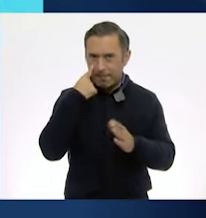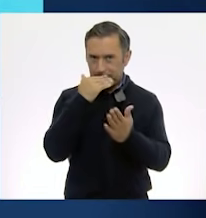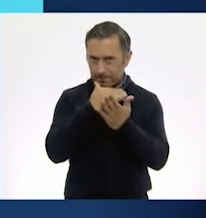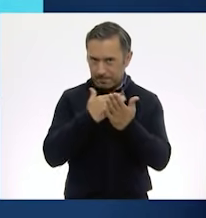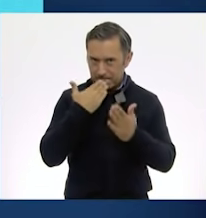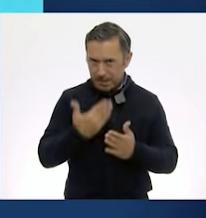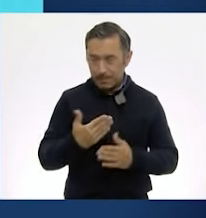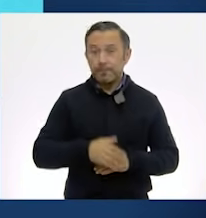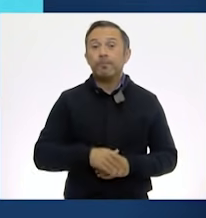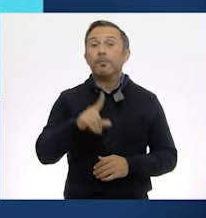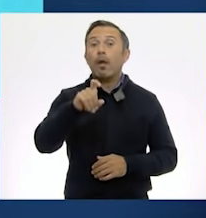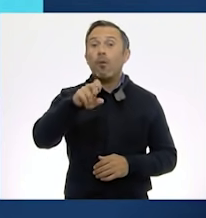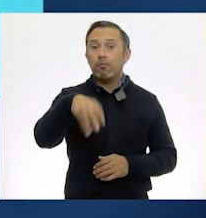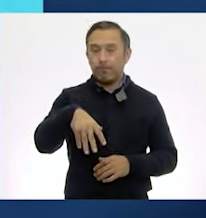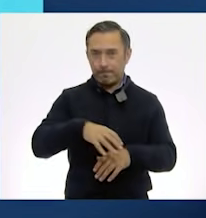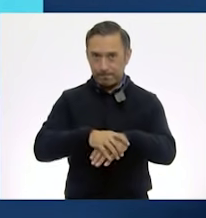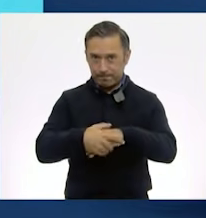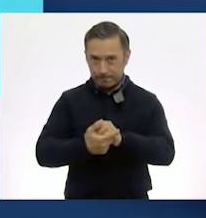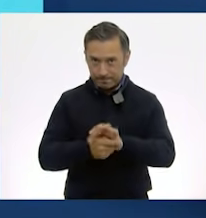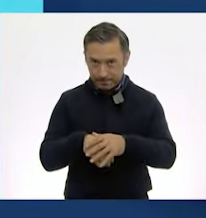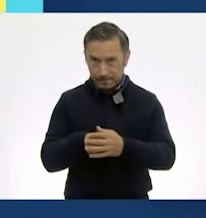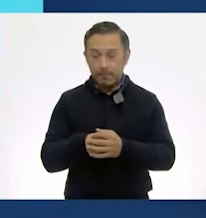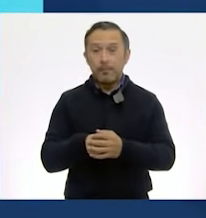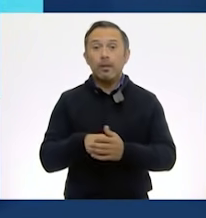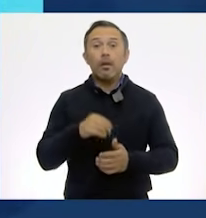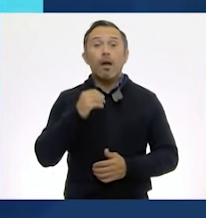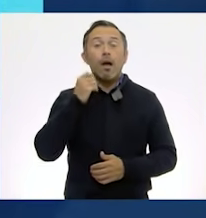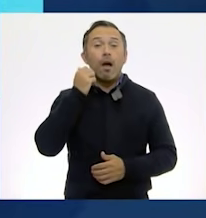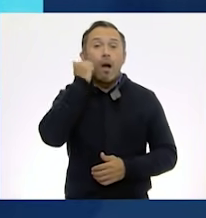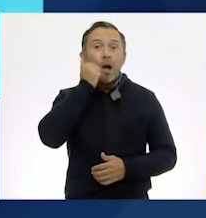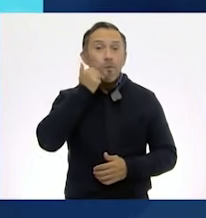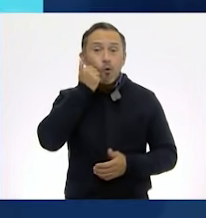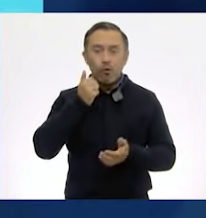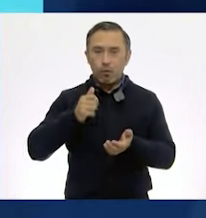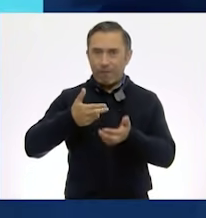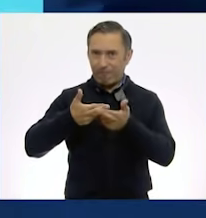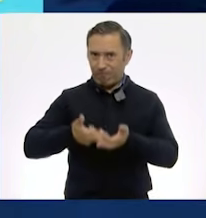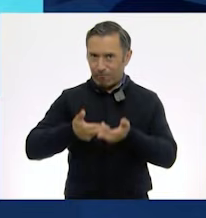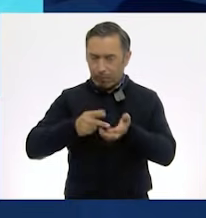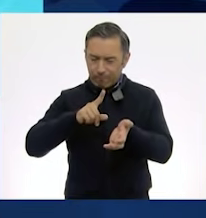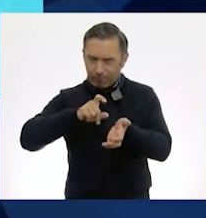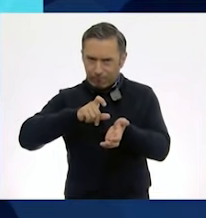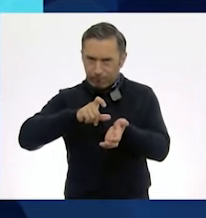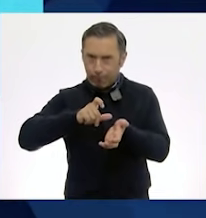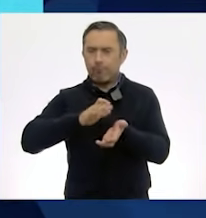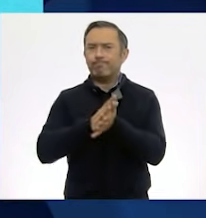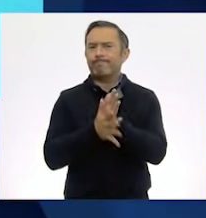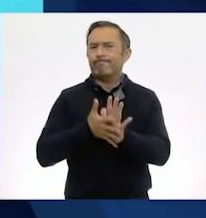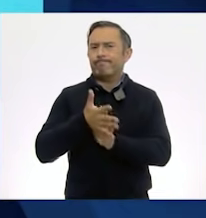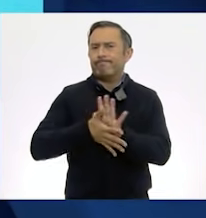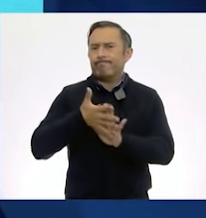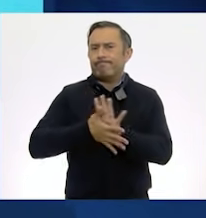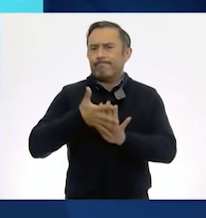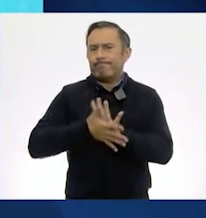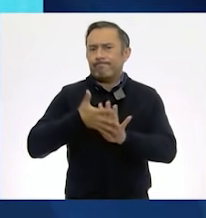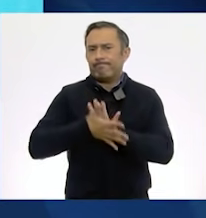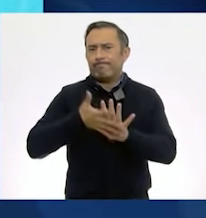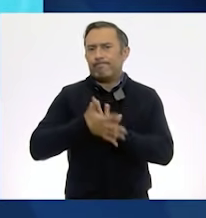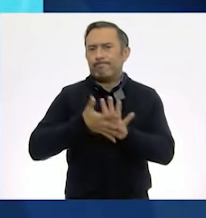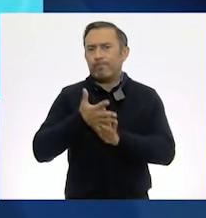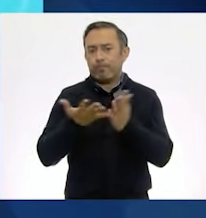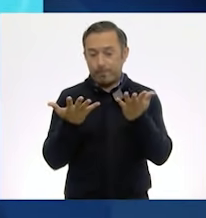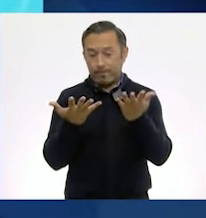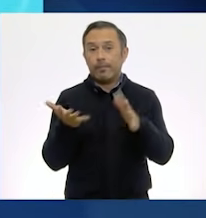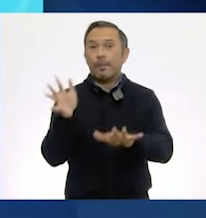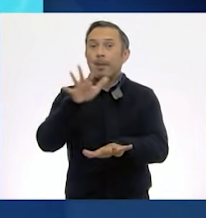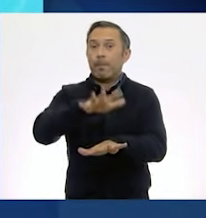tus manos. Usa suficiente jabón. Frota tus palmas una con la otra. Ahora, frota